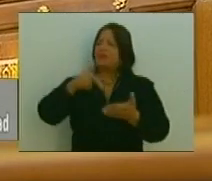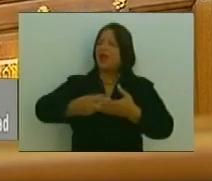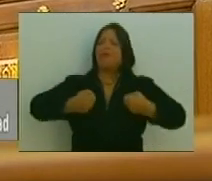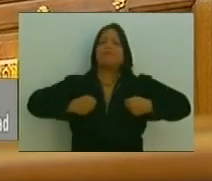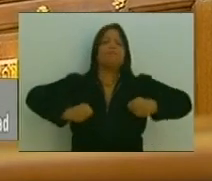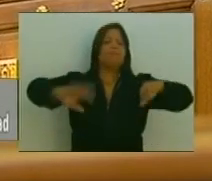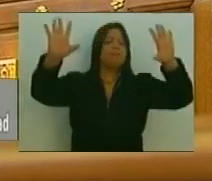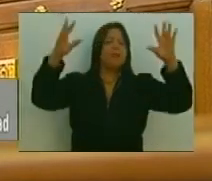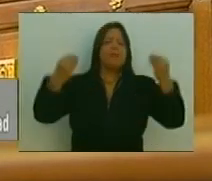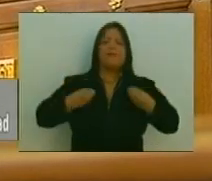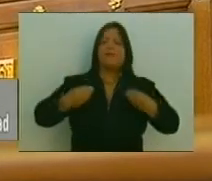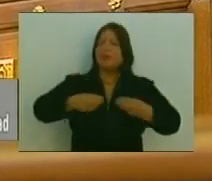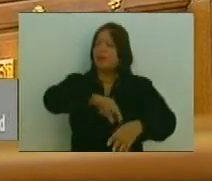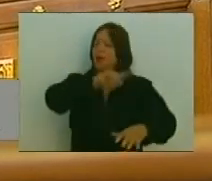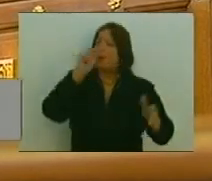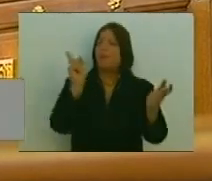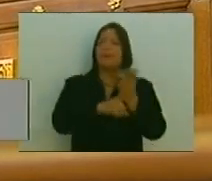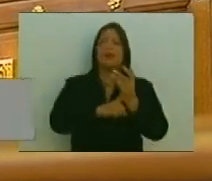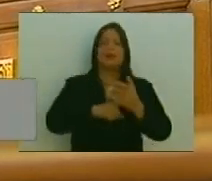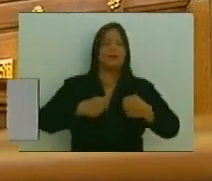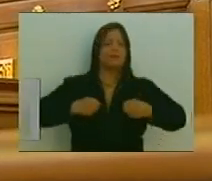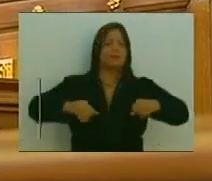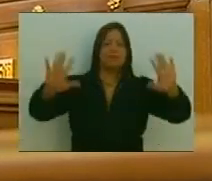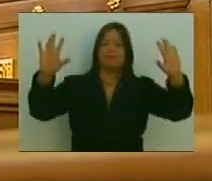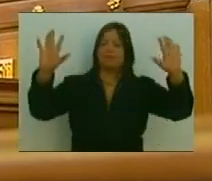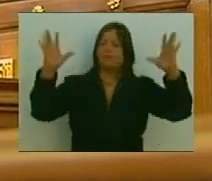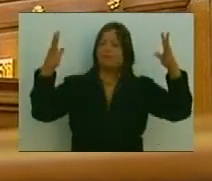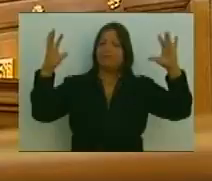vida plenamente.